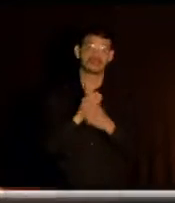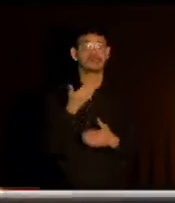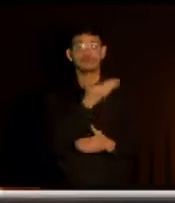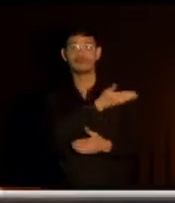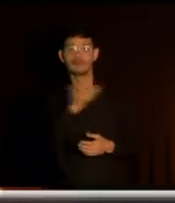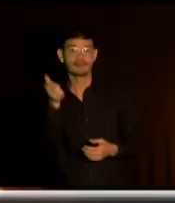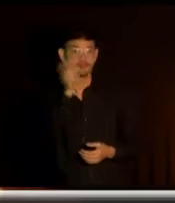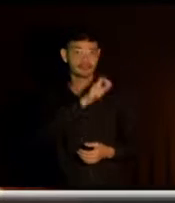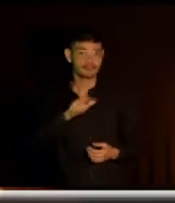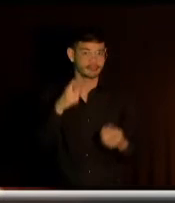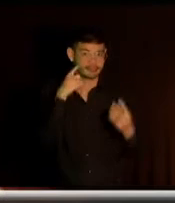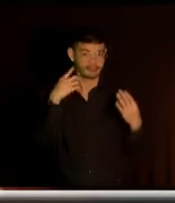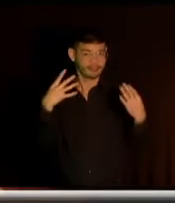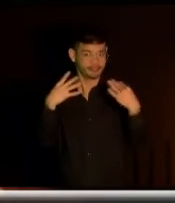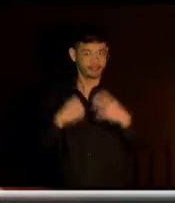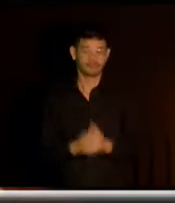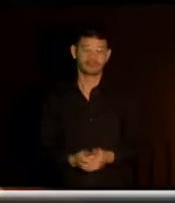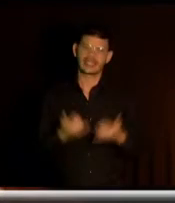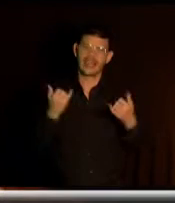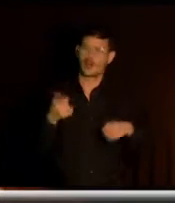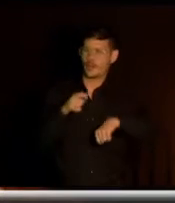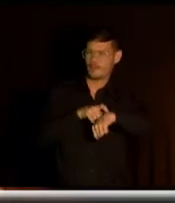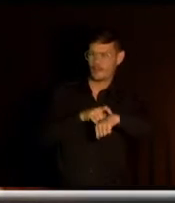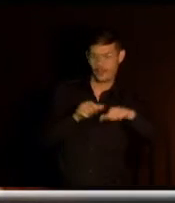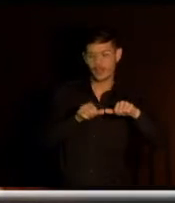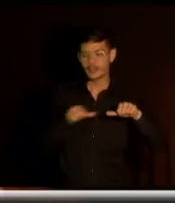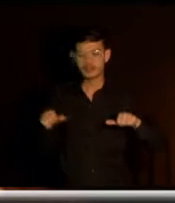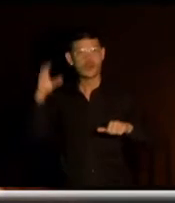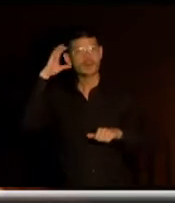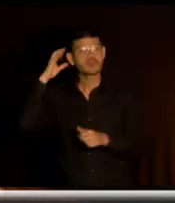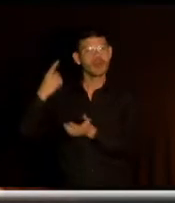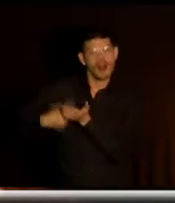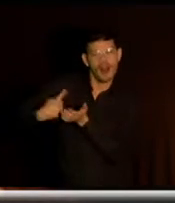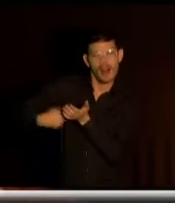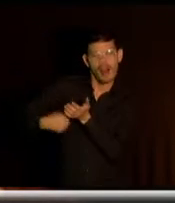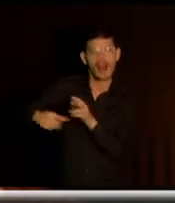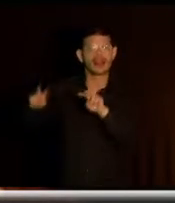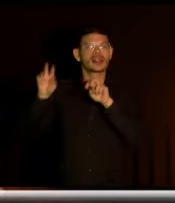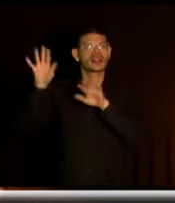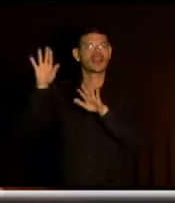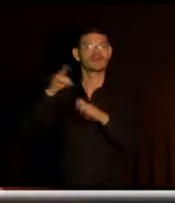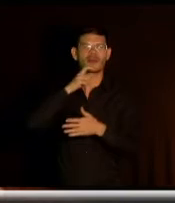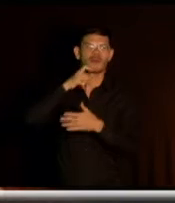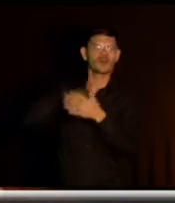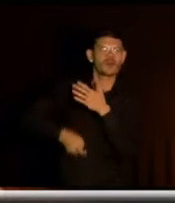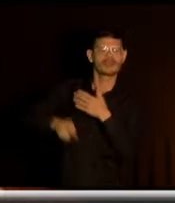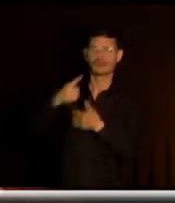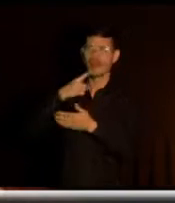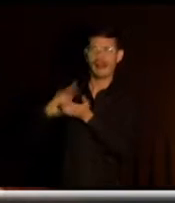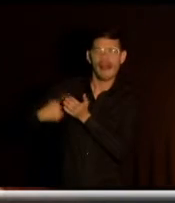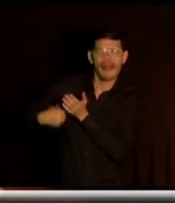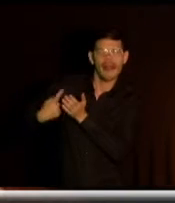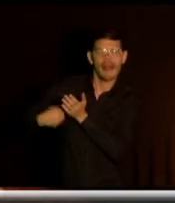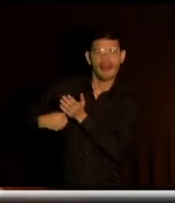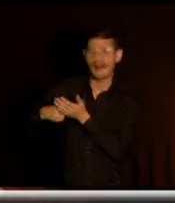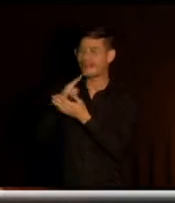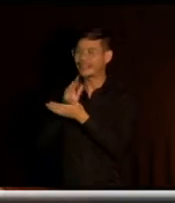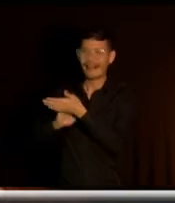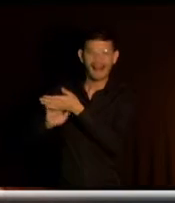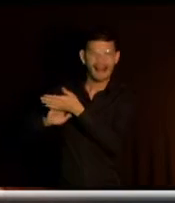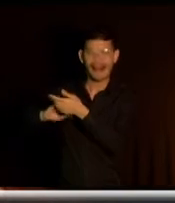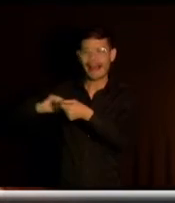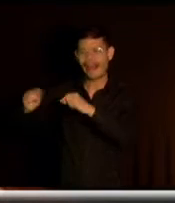Bueno, en este momentico está el tema del fast track. Es muy complicado que nos coloquen